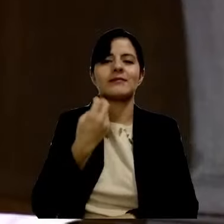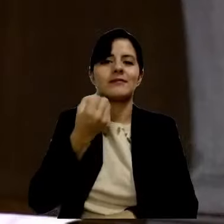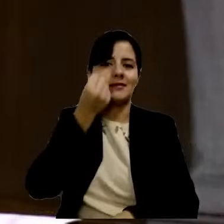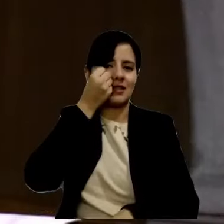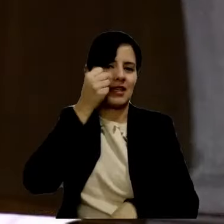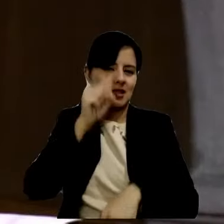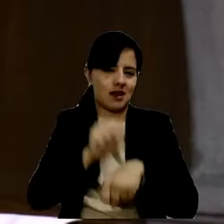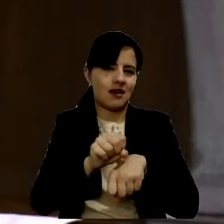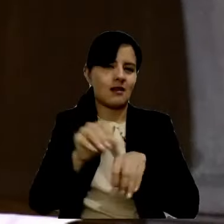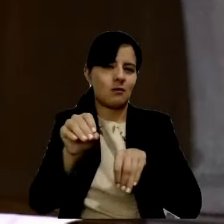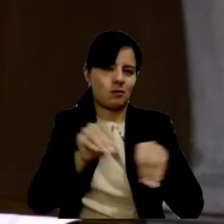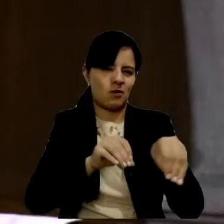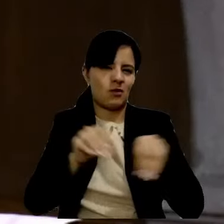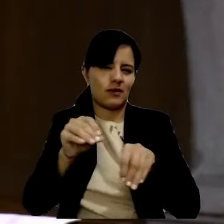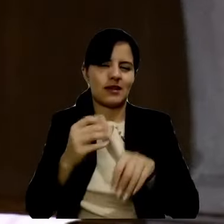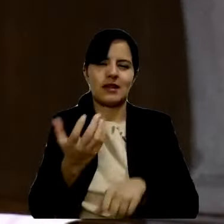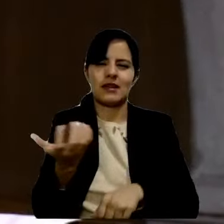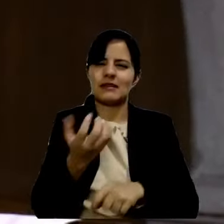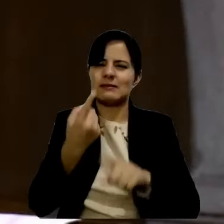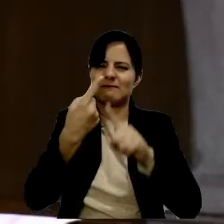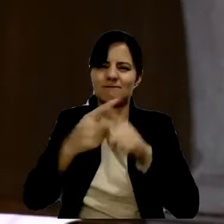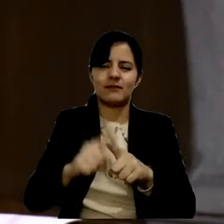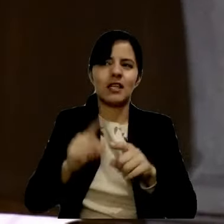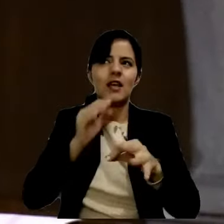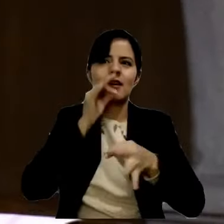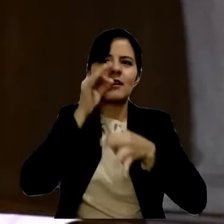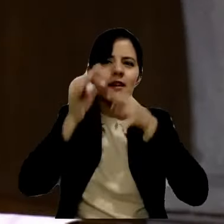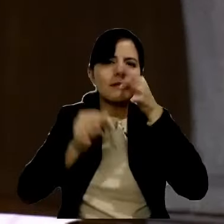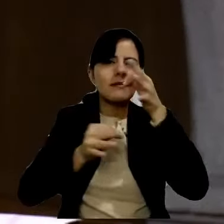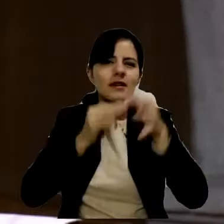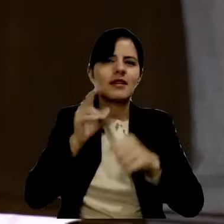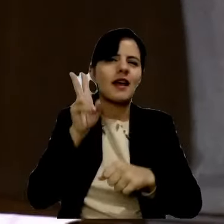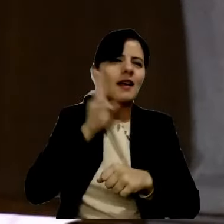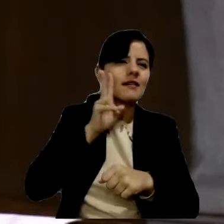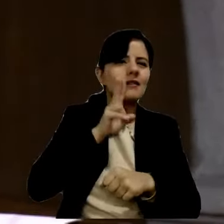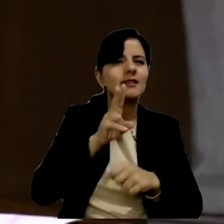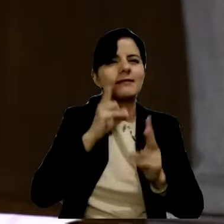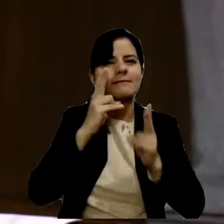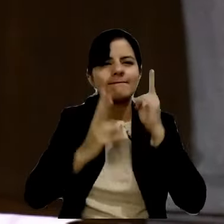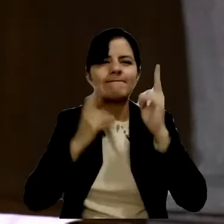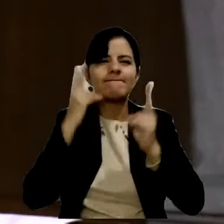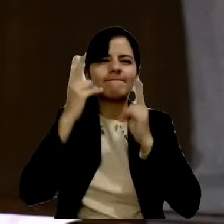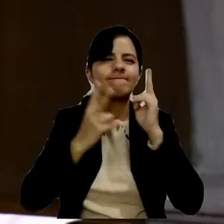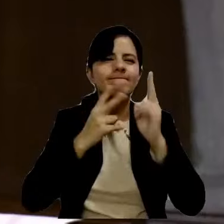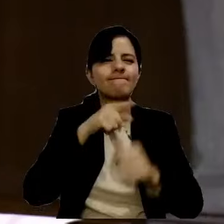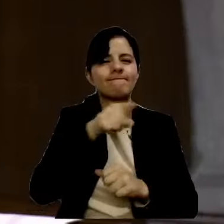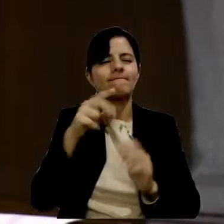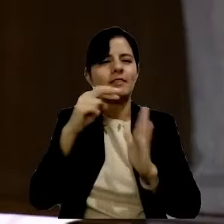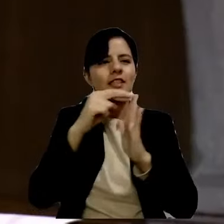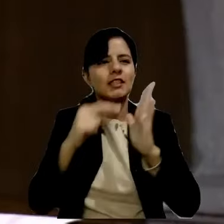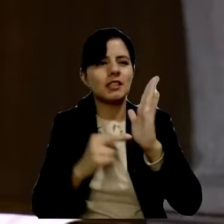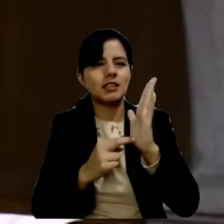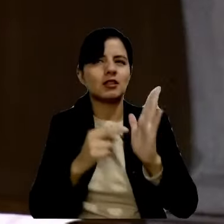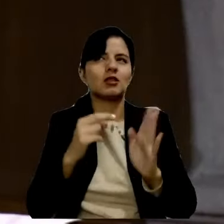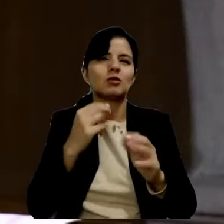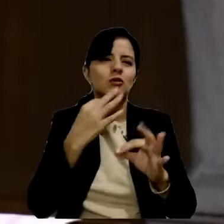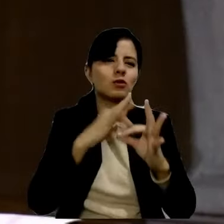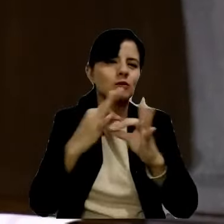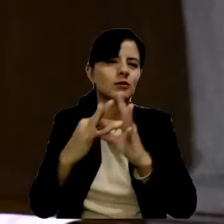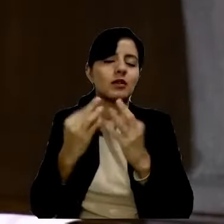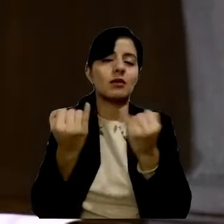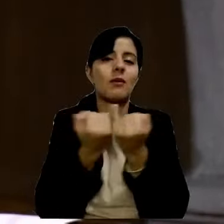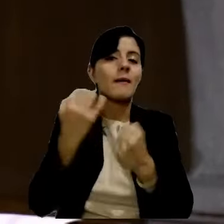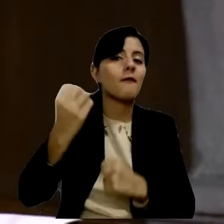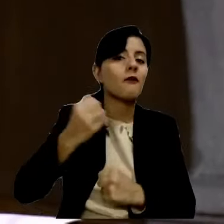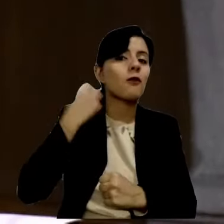ha llevado a cabo diferentes campañas de regularización además ha realizado foros de participación con